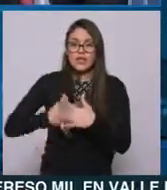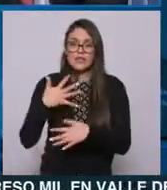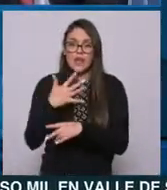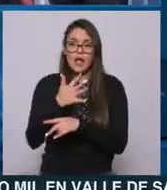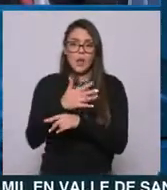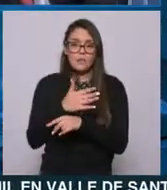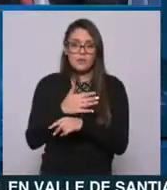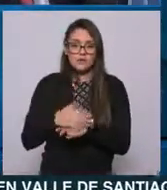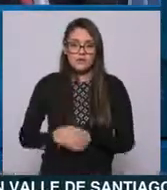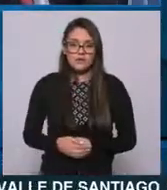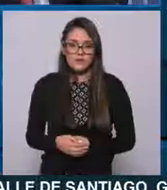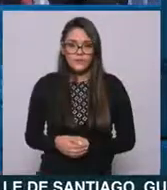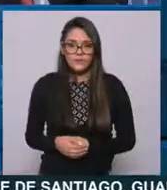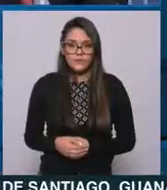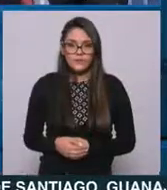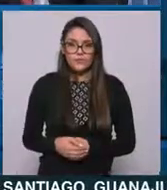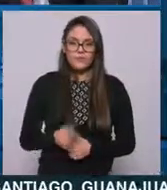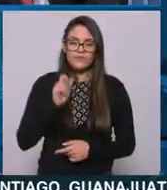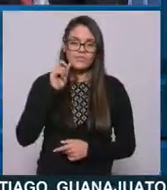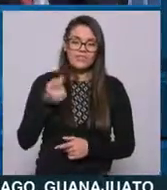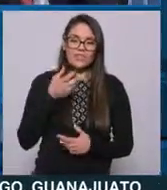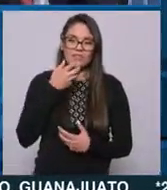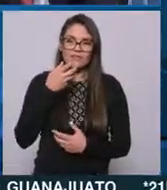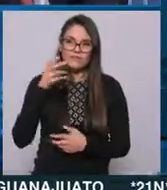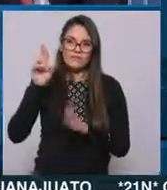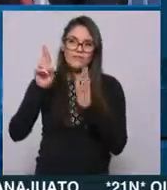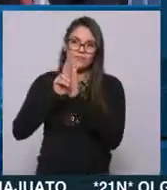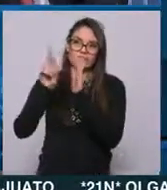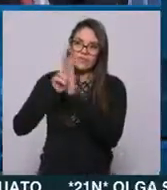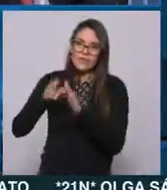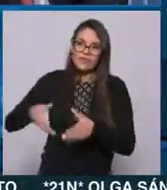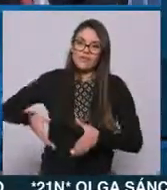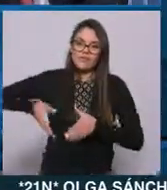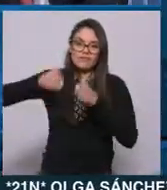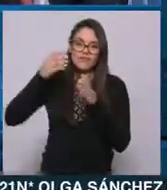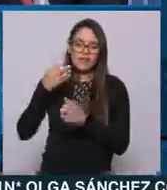En relación a los altavoces, generalmente tenemos